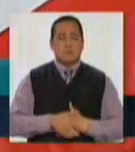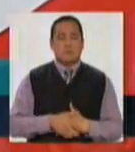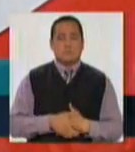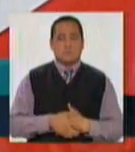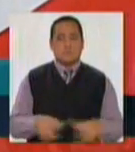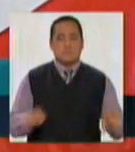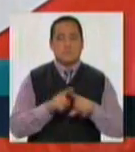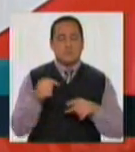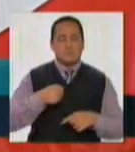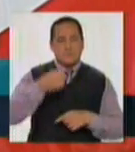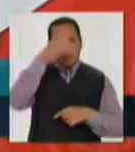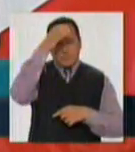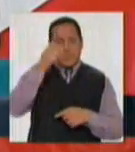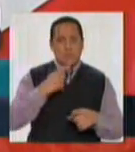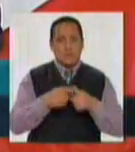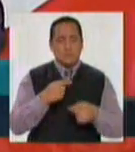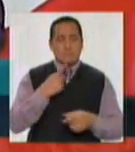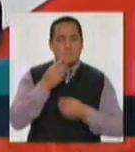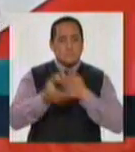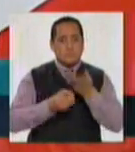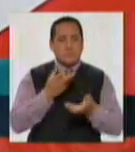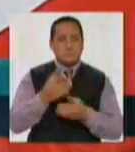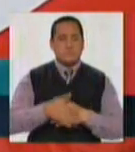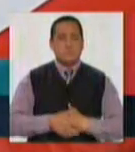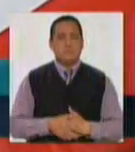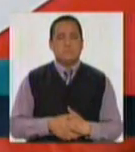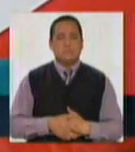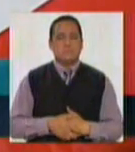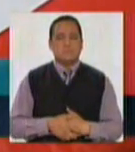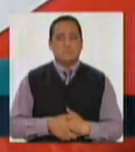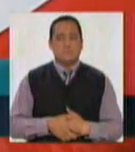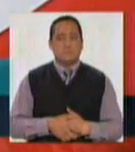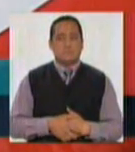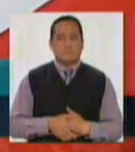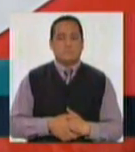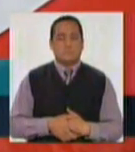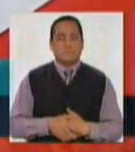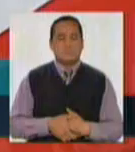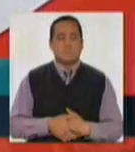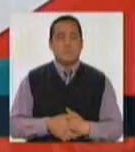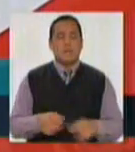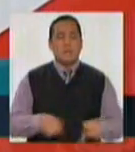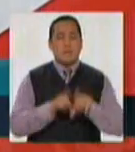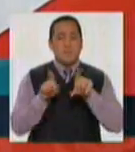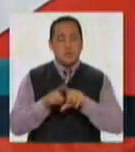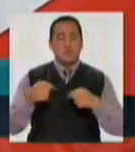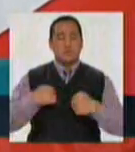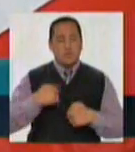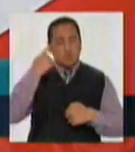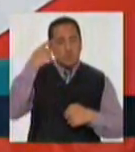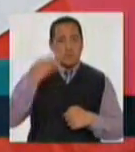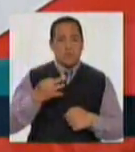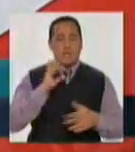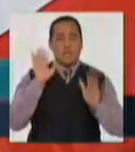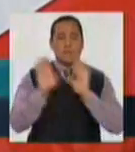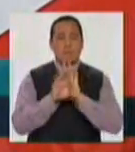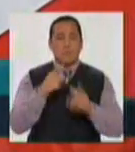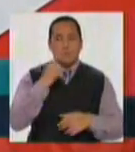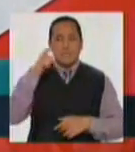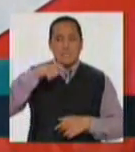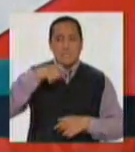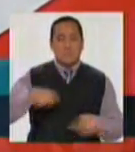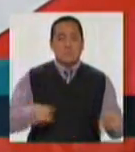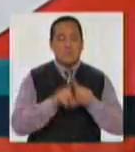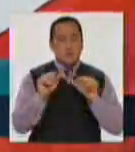compartiremos el conocimiento en dicha área. Yo considero que además de ello, yo considero que